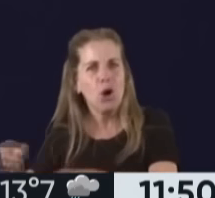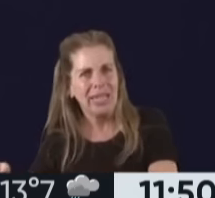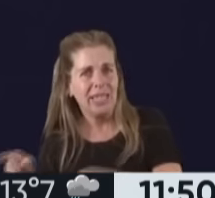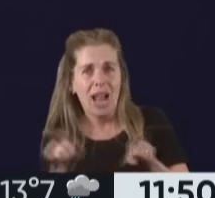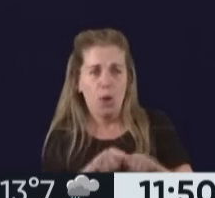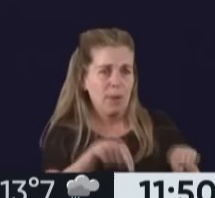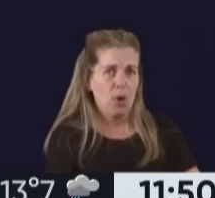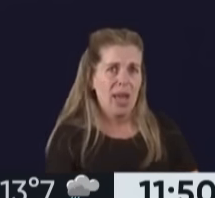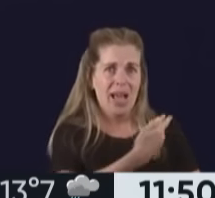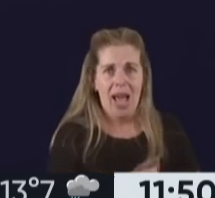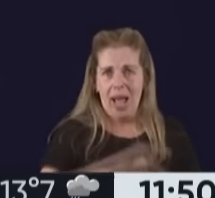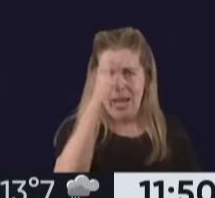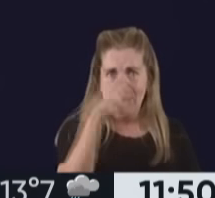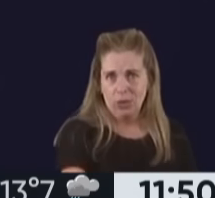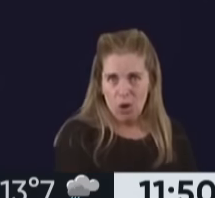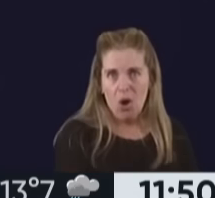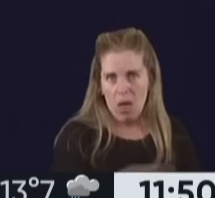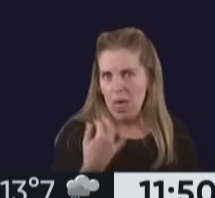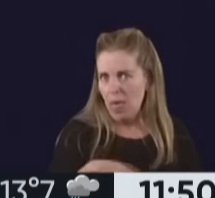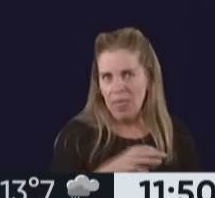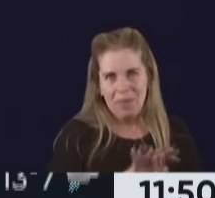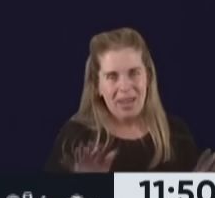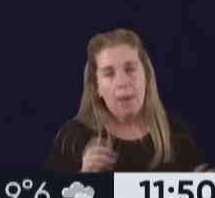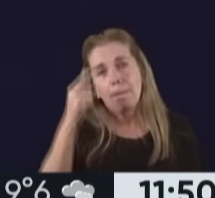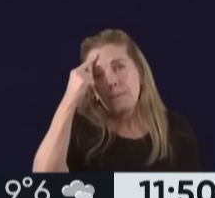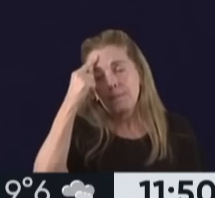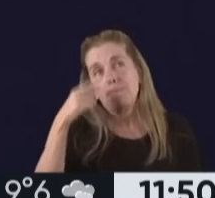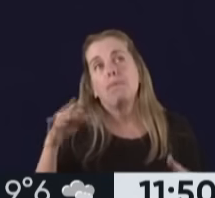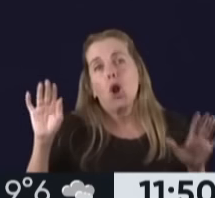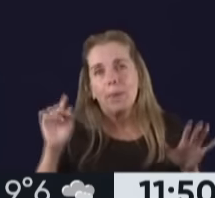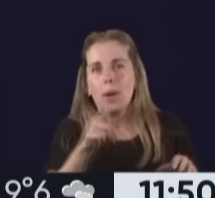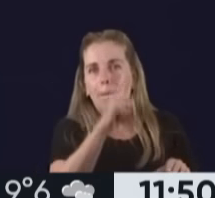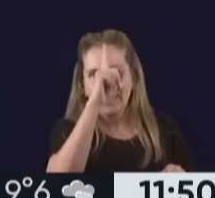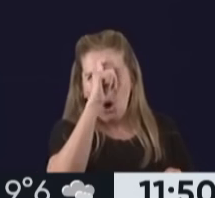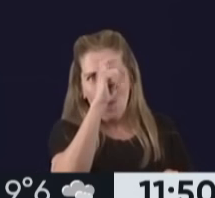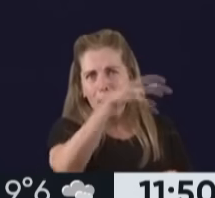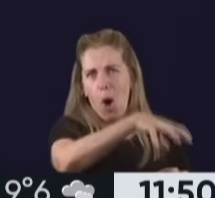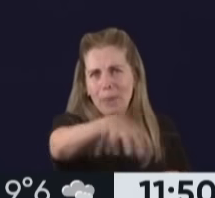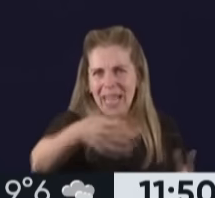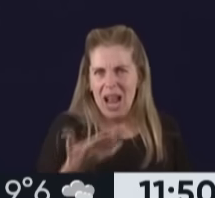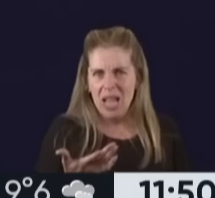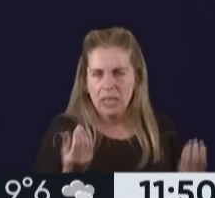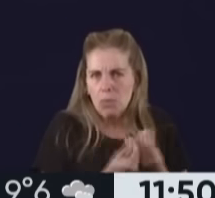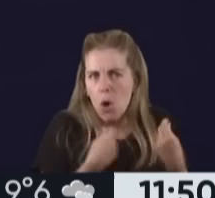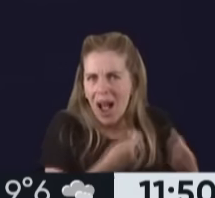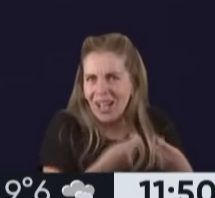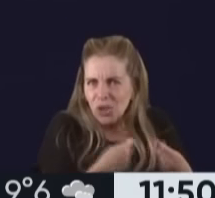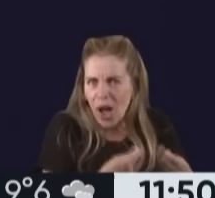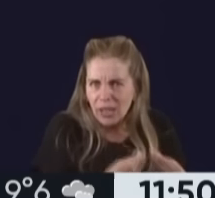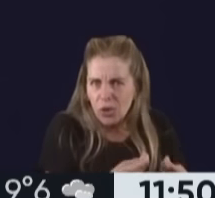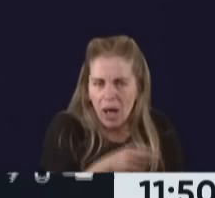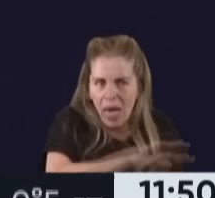que les corresponde al menos de los hospitales que deben afrontar gastos que hoy no están